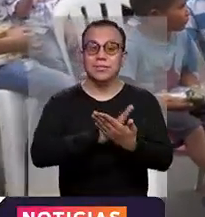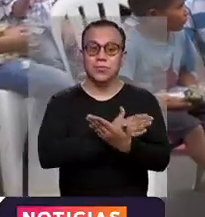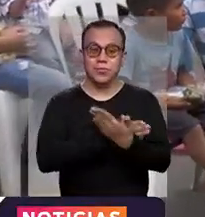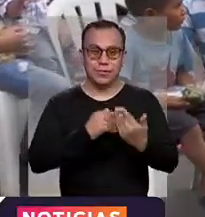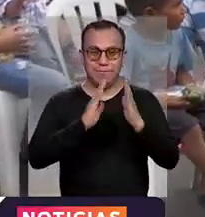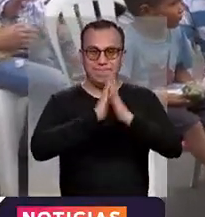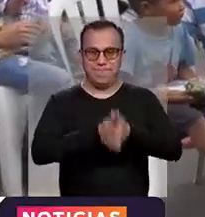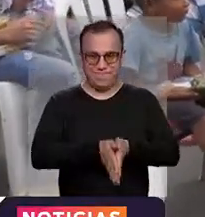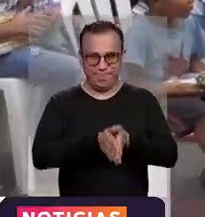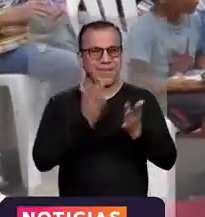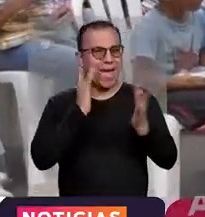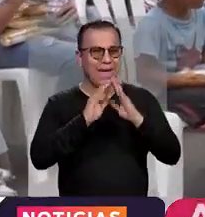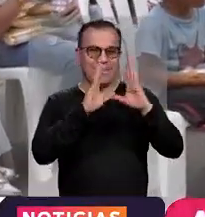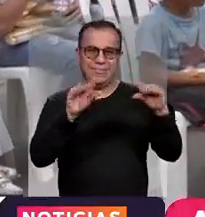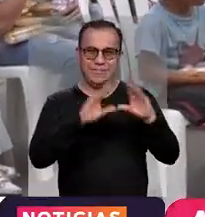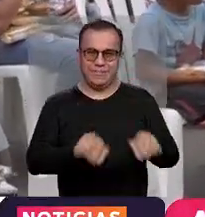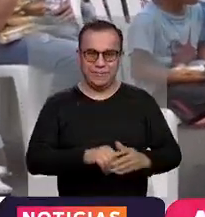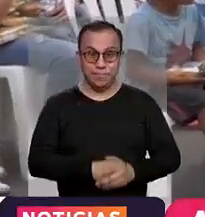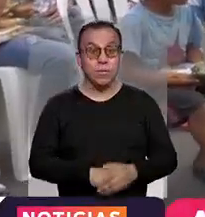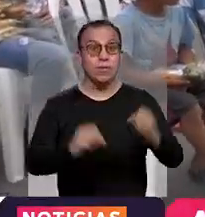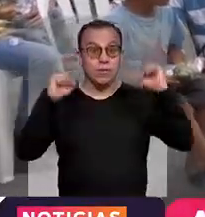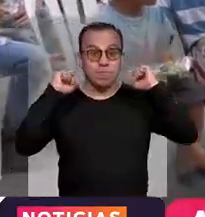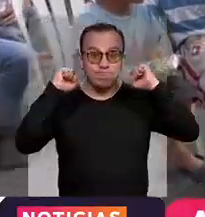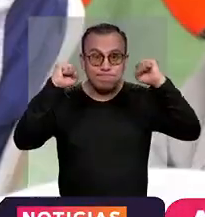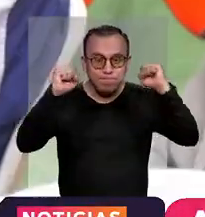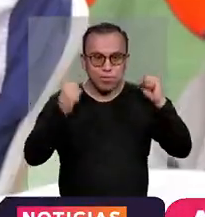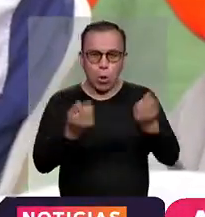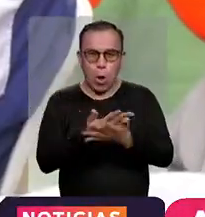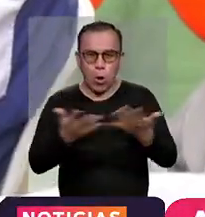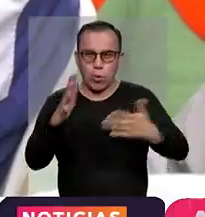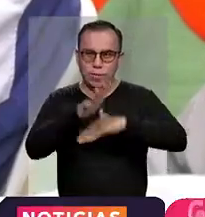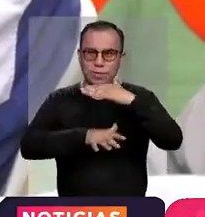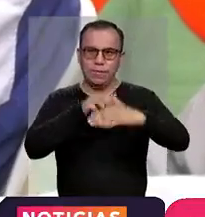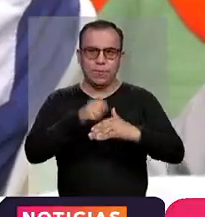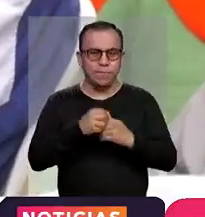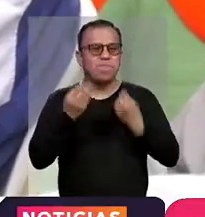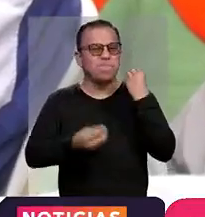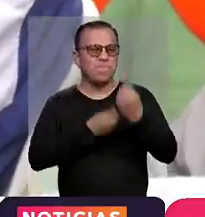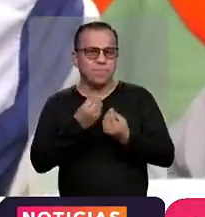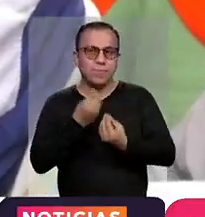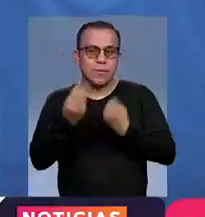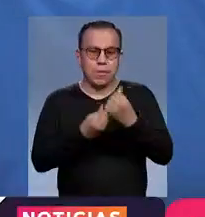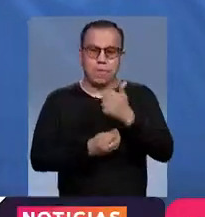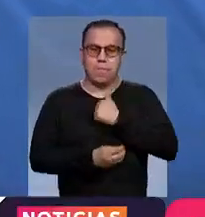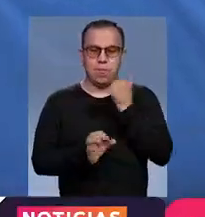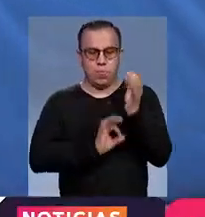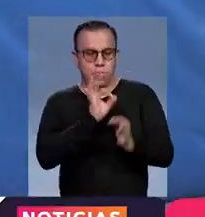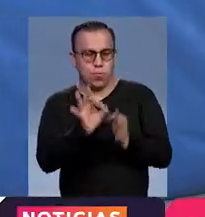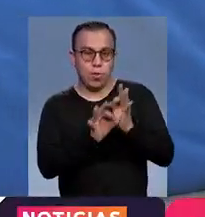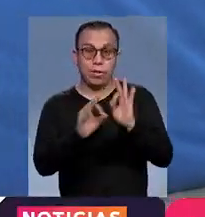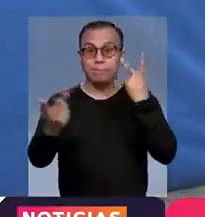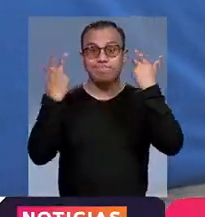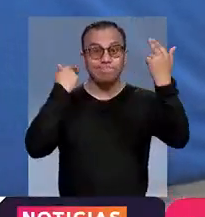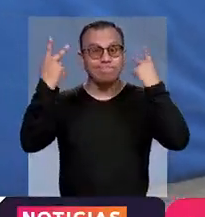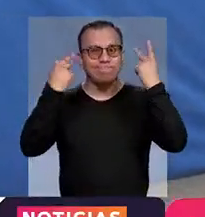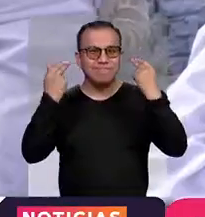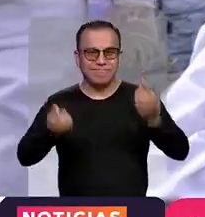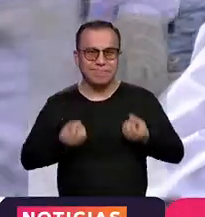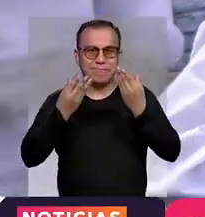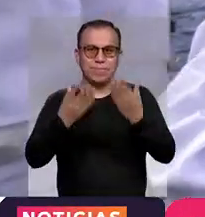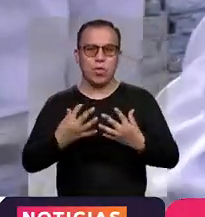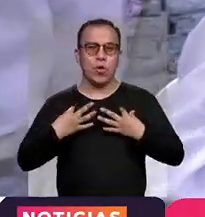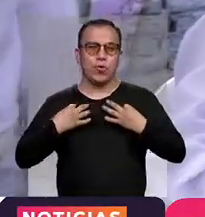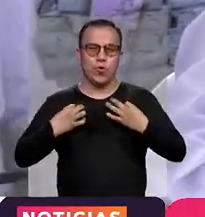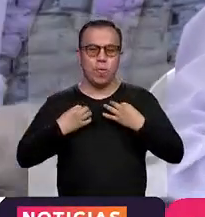Los habitantes de calle, coroteros y carreteros del sector tuvieron actividades de prevención, autocuidado y jornada de peluquería, entrega de ropa